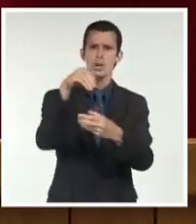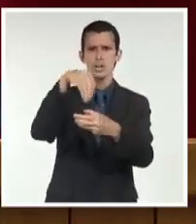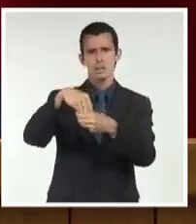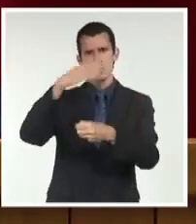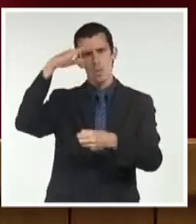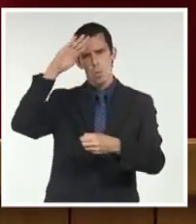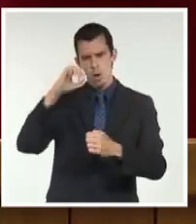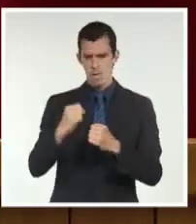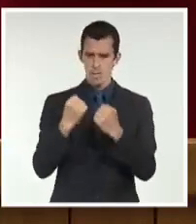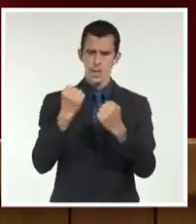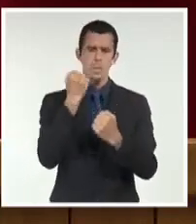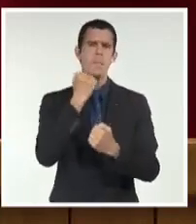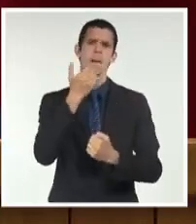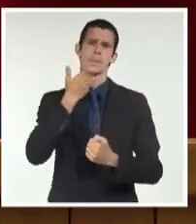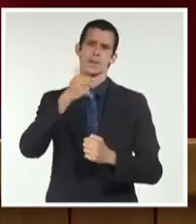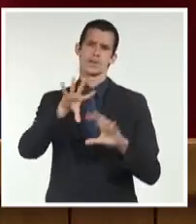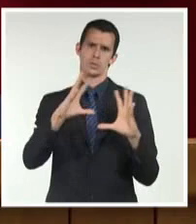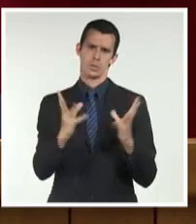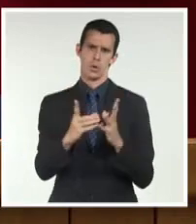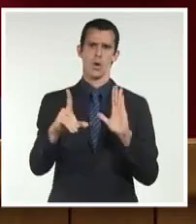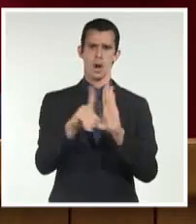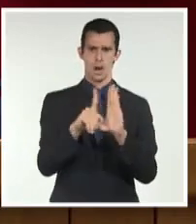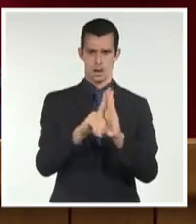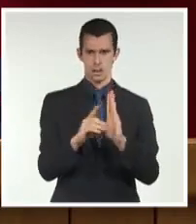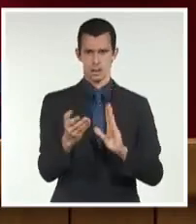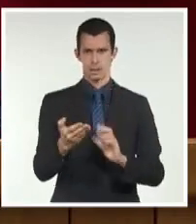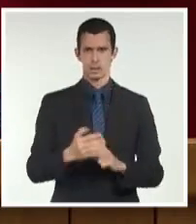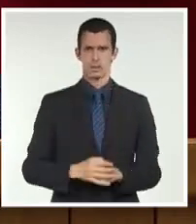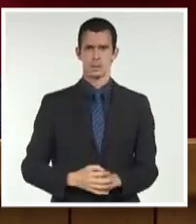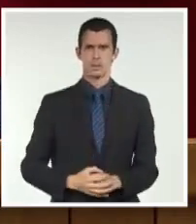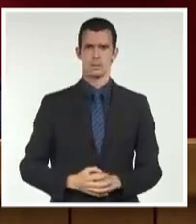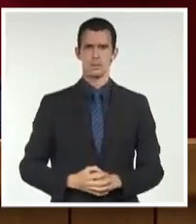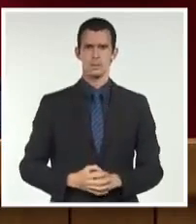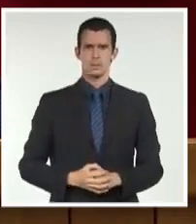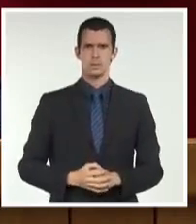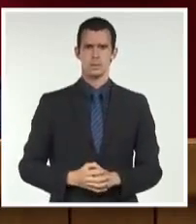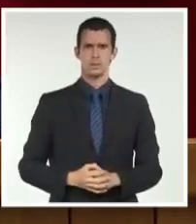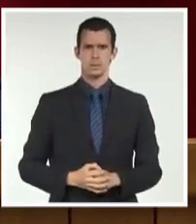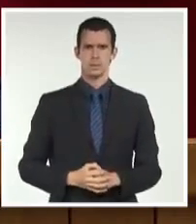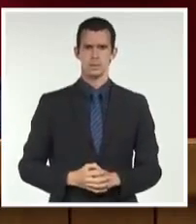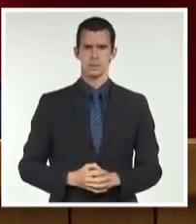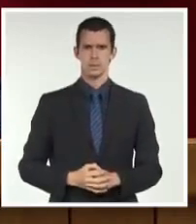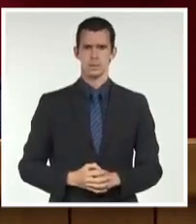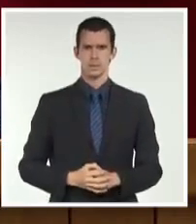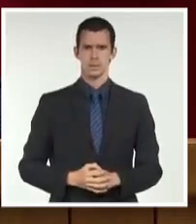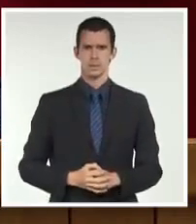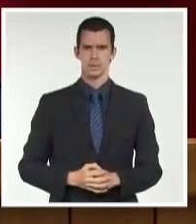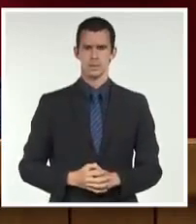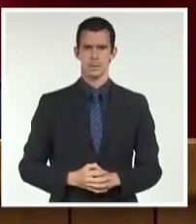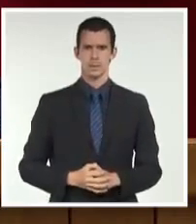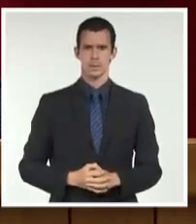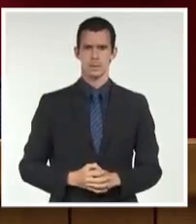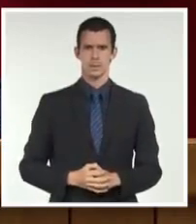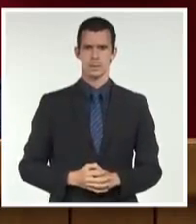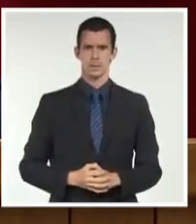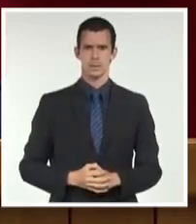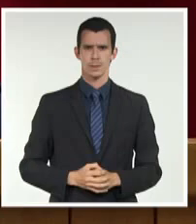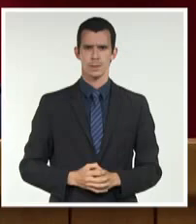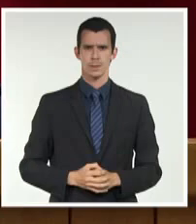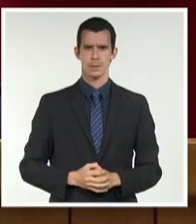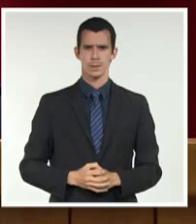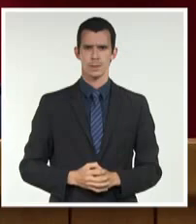No hay mejor ocasión que esta para expresar y rendir un merecido homenaje, tal y como saluda en la parte positiva del